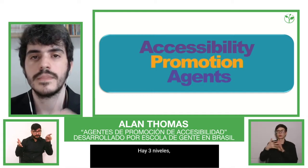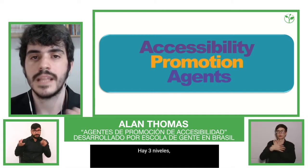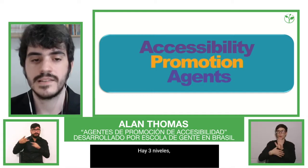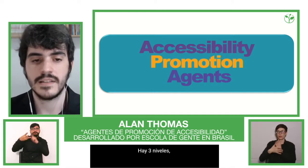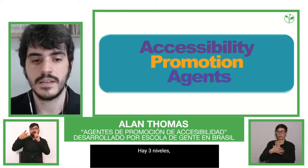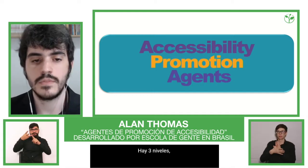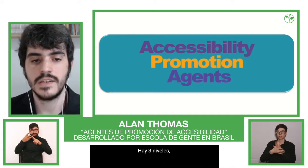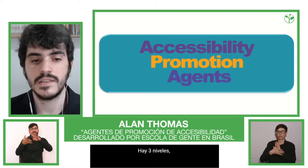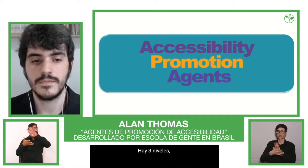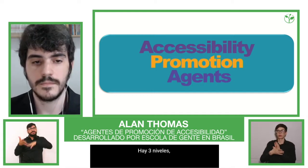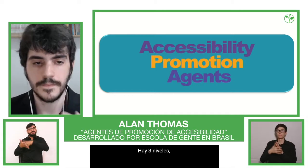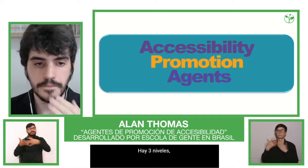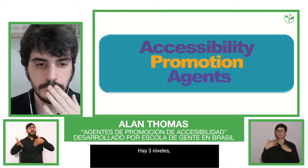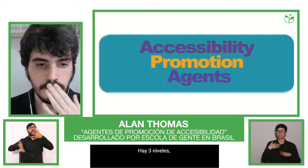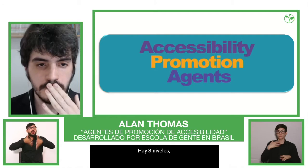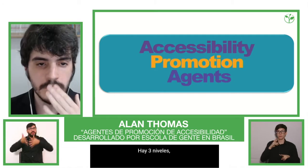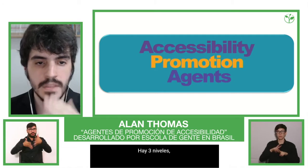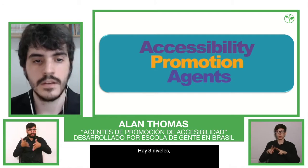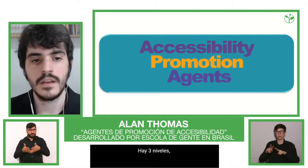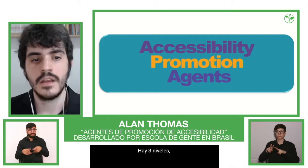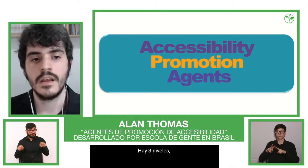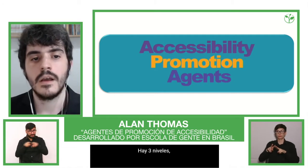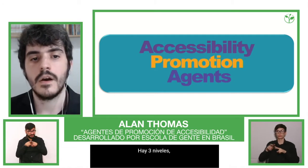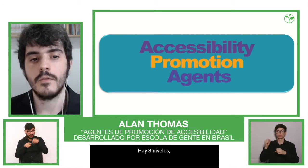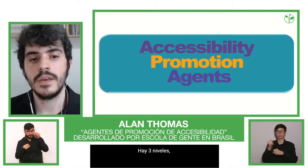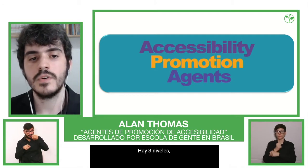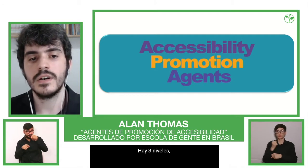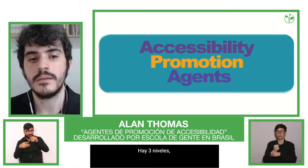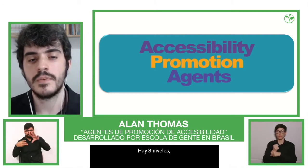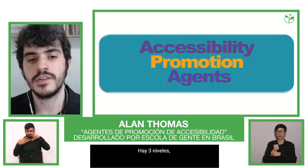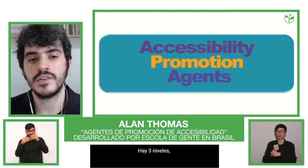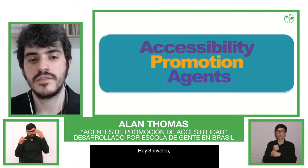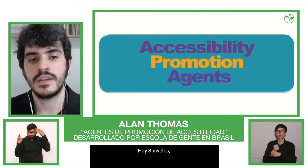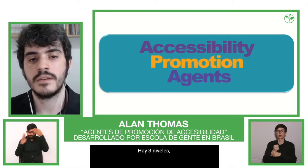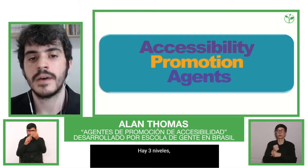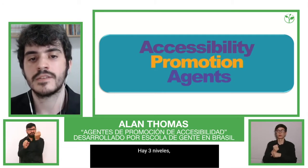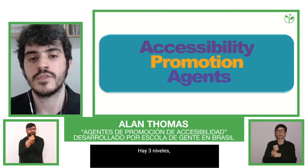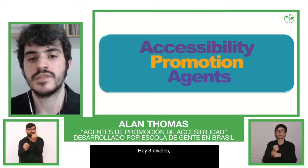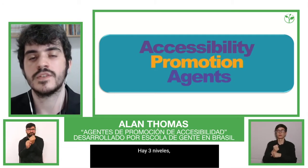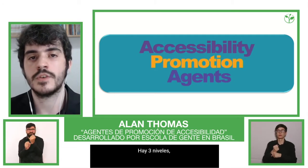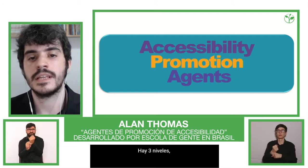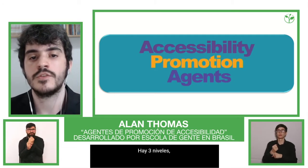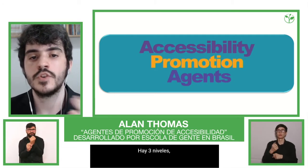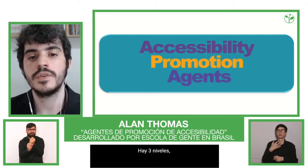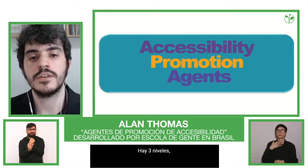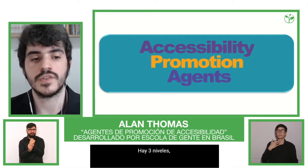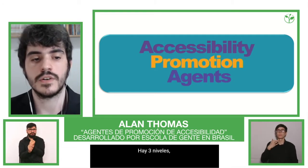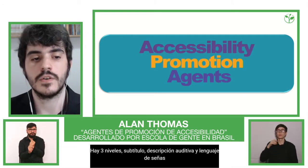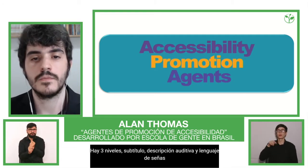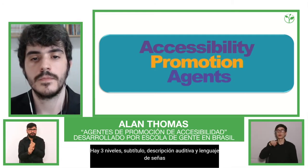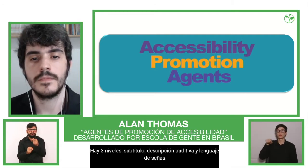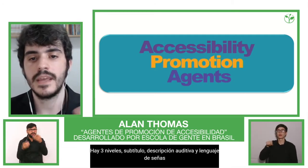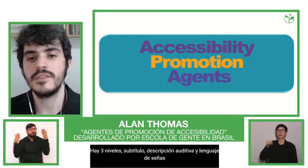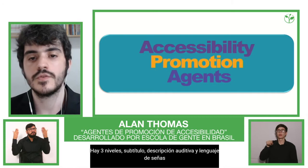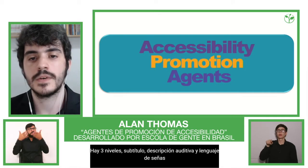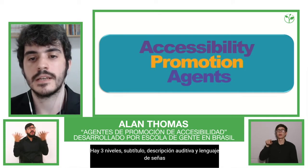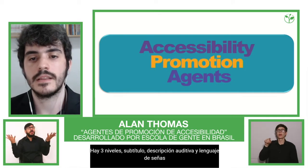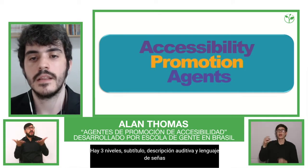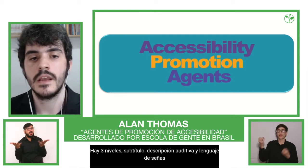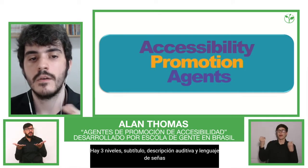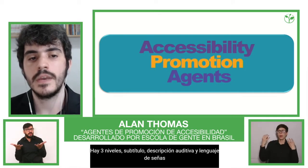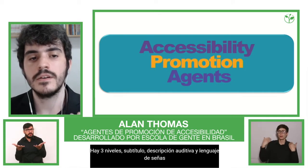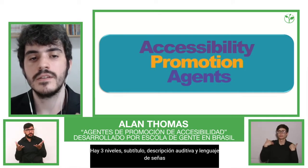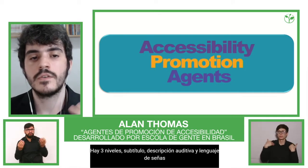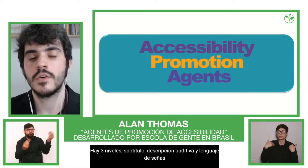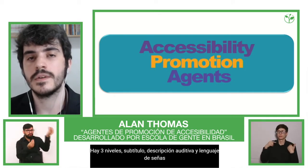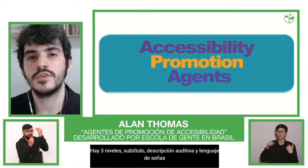hicimos unos talleres que dimos recientemente con accesibilidad. Fuimos parte de la capacitación de